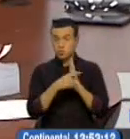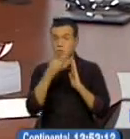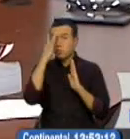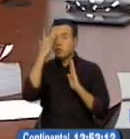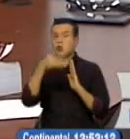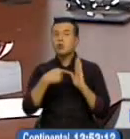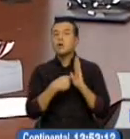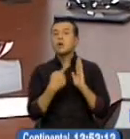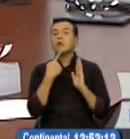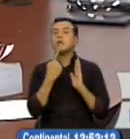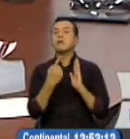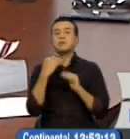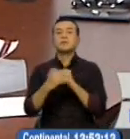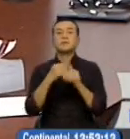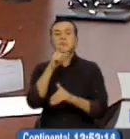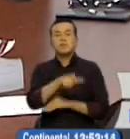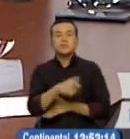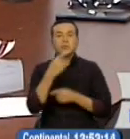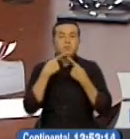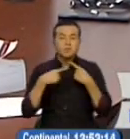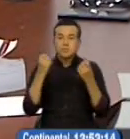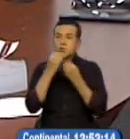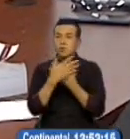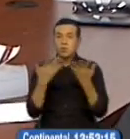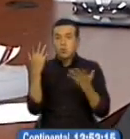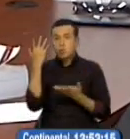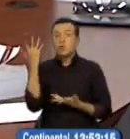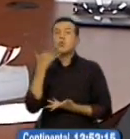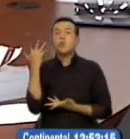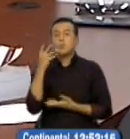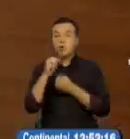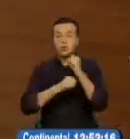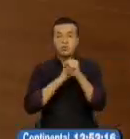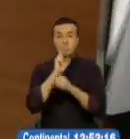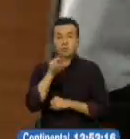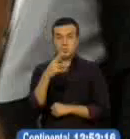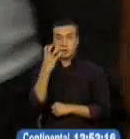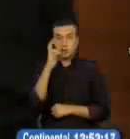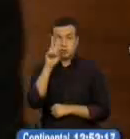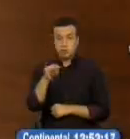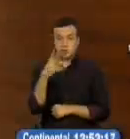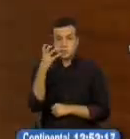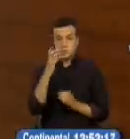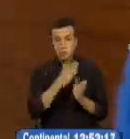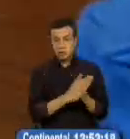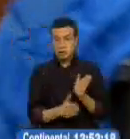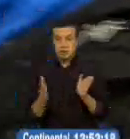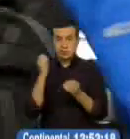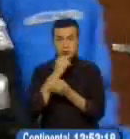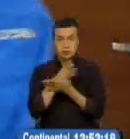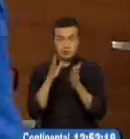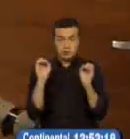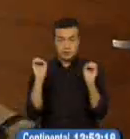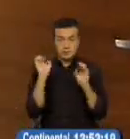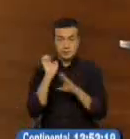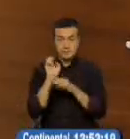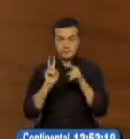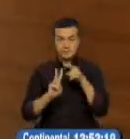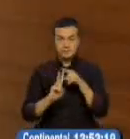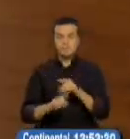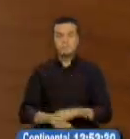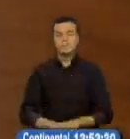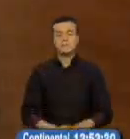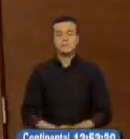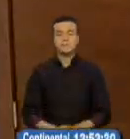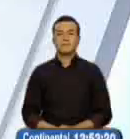a la supuesta omisión del procesado al no declarar los ingresos de los años 2014 y 2015. Olga Velasco, Ecuador TV.